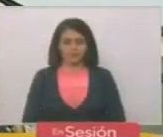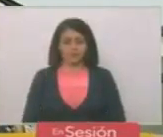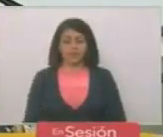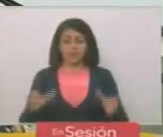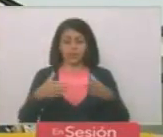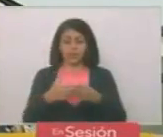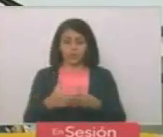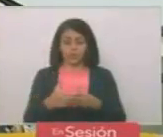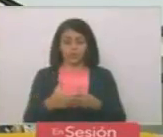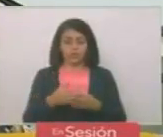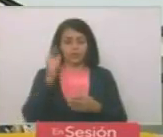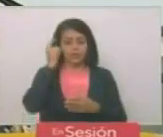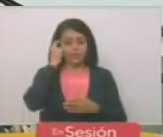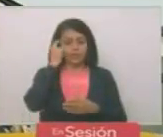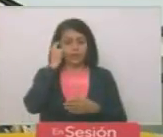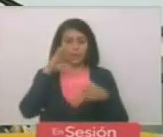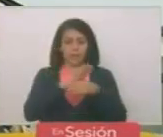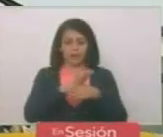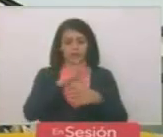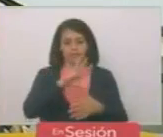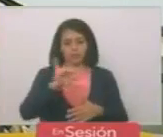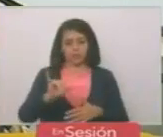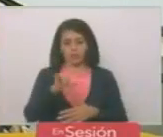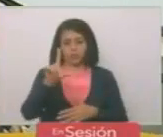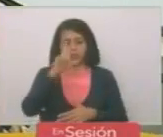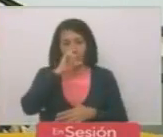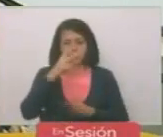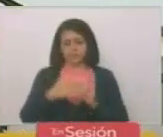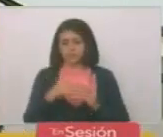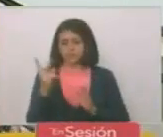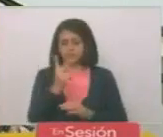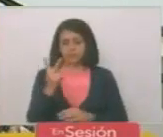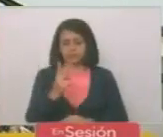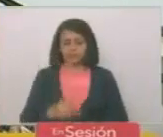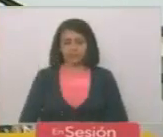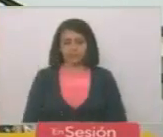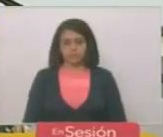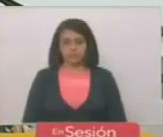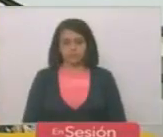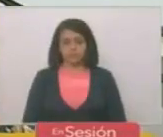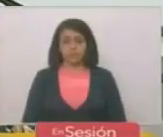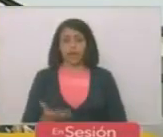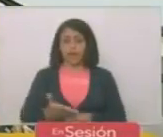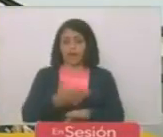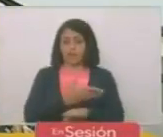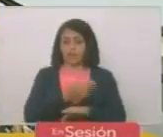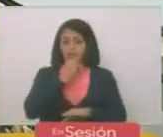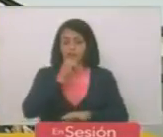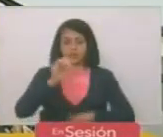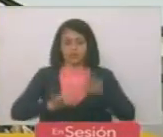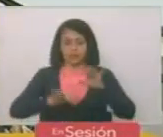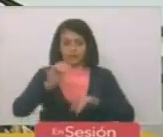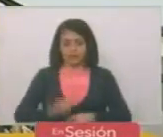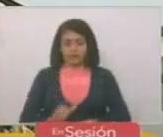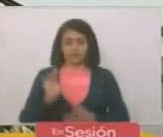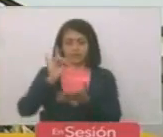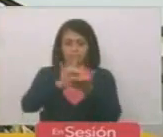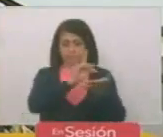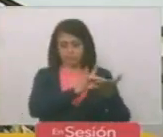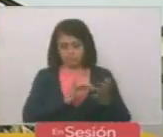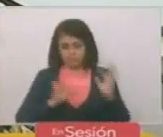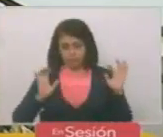Sesión solemne de fecha martes 5 de julio de 2022. Previo anuncio de Secretaría de la existencia del